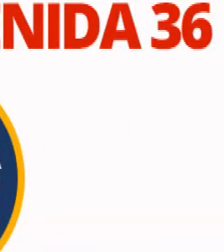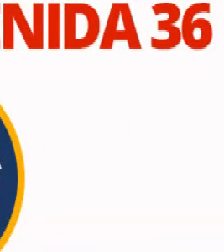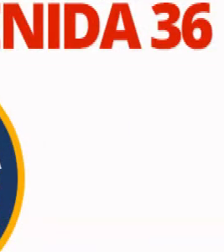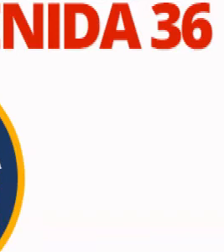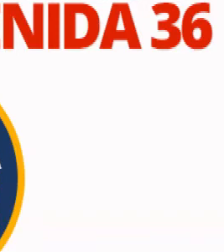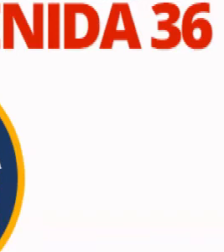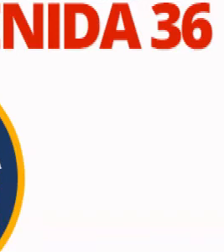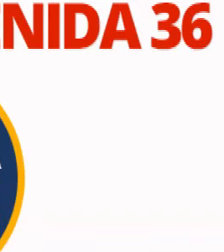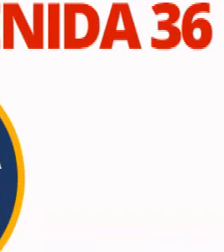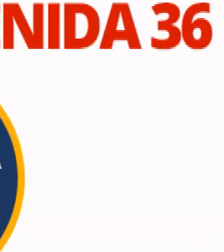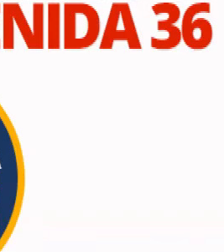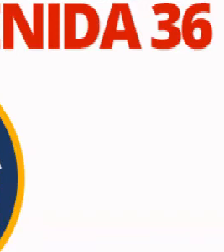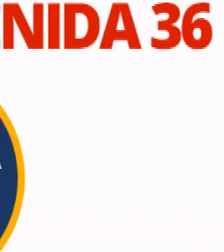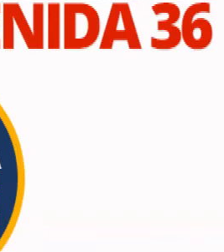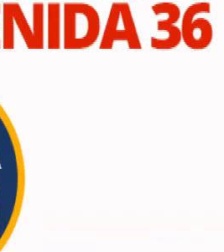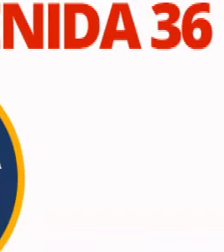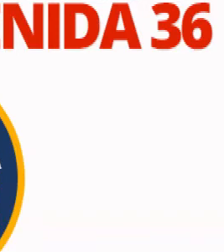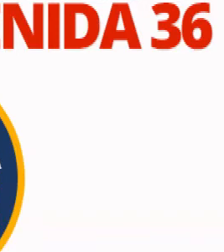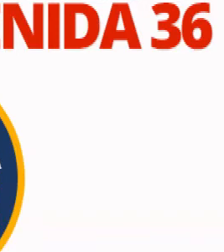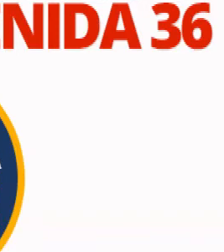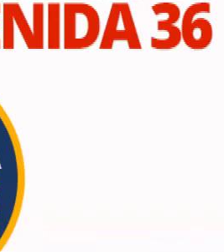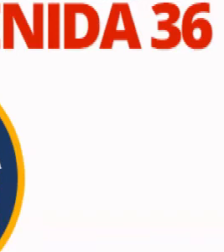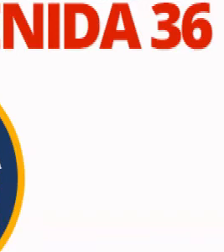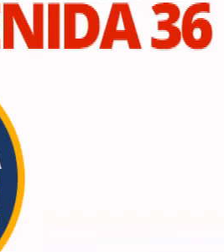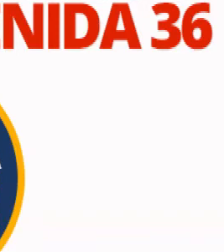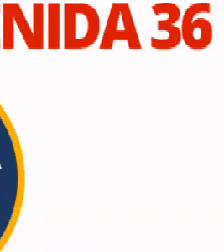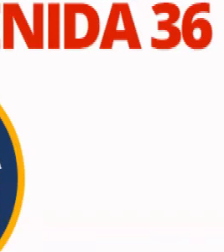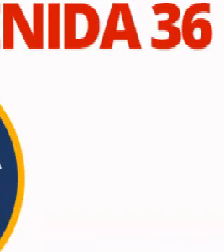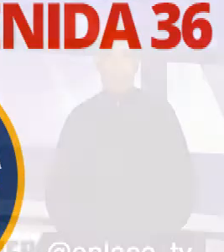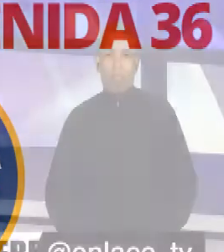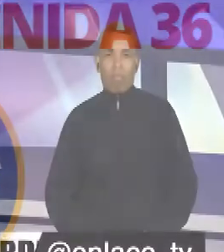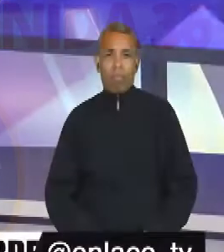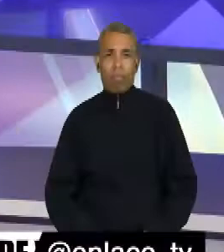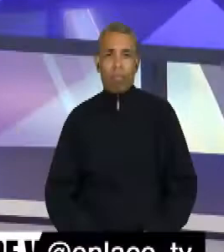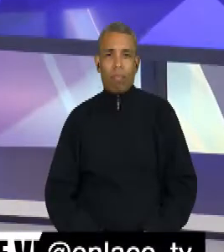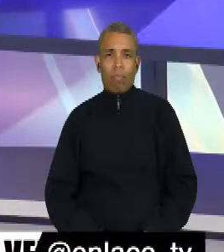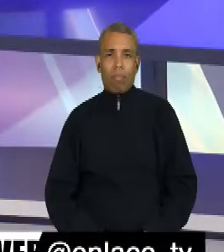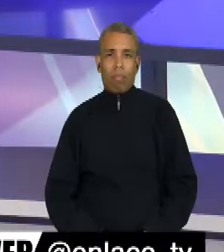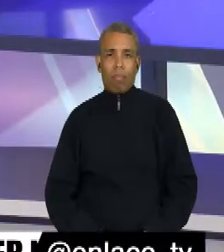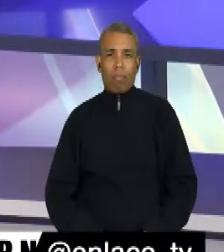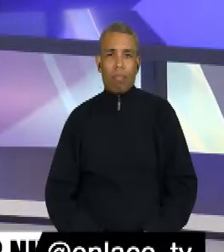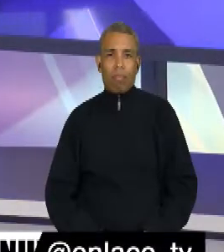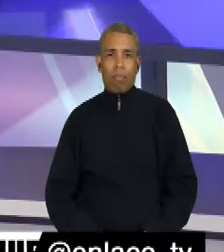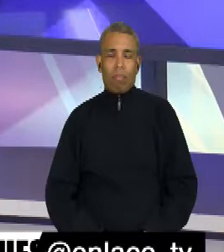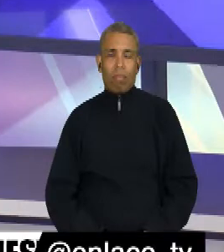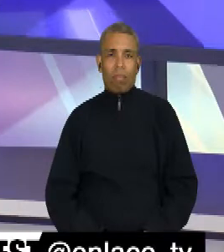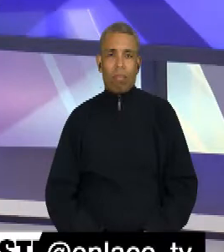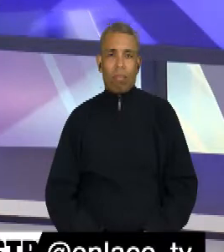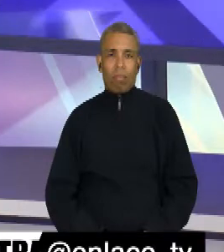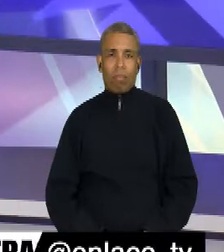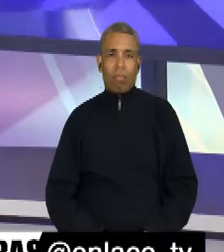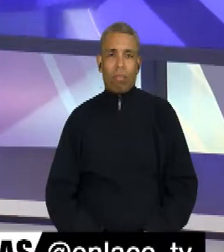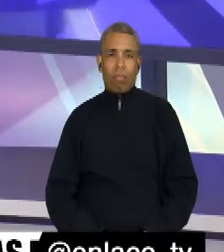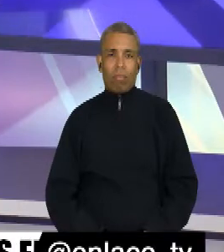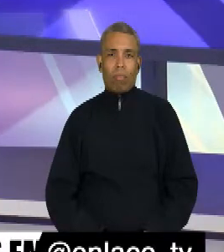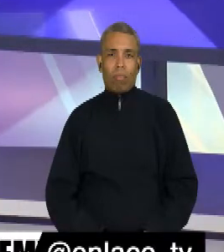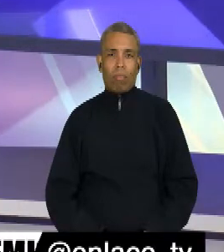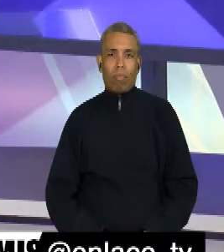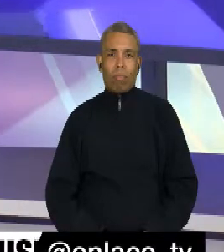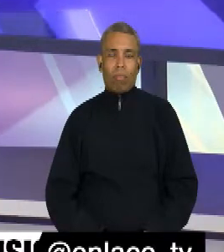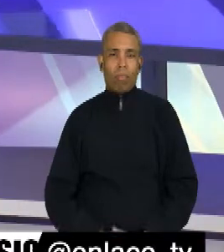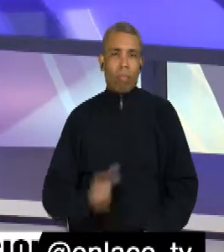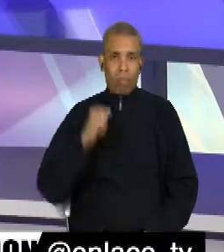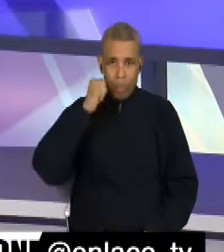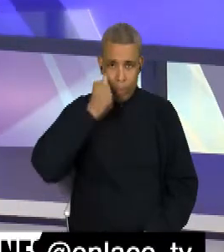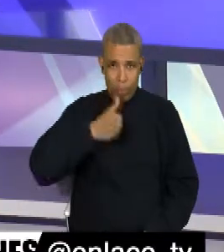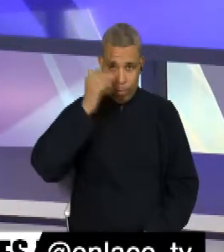ilumina tu vida ahora también en su nueva sede en la Avenida 36. Mañana los esperamos de nuevo, ya saben, 12 del mediodía